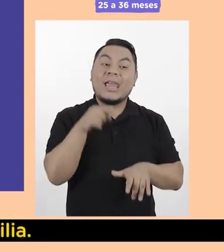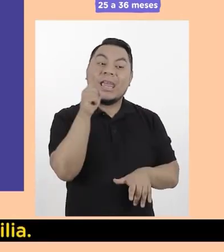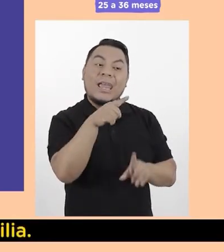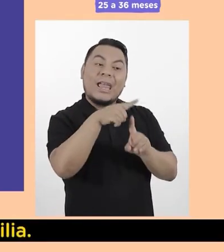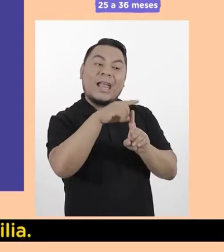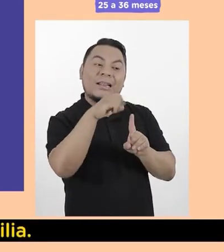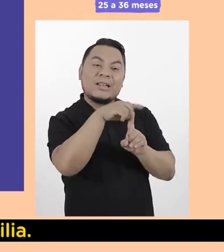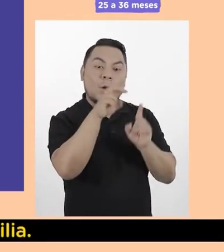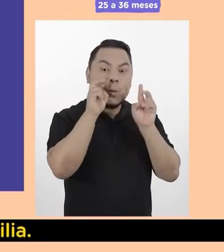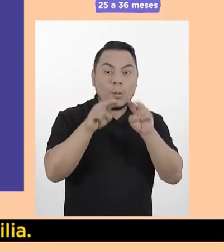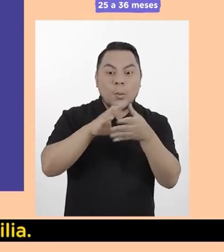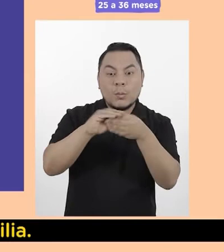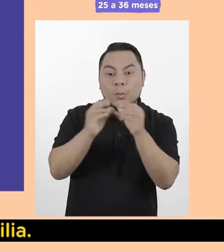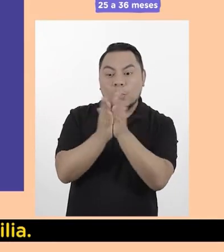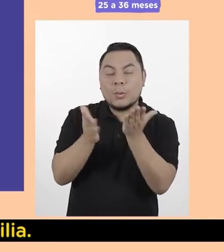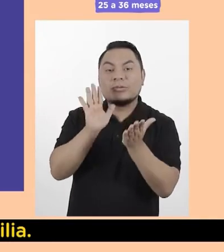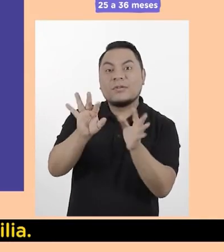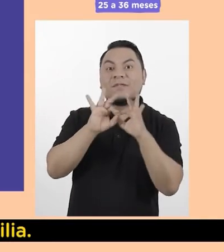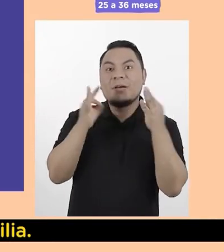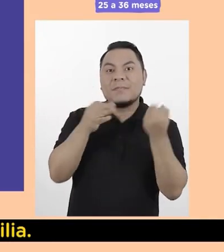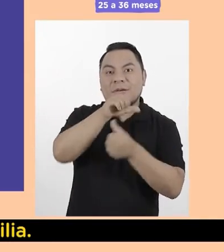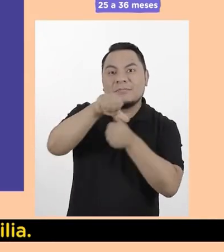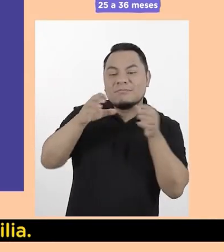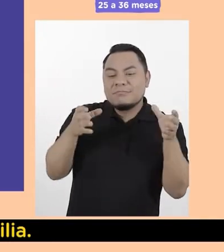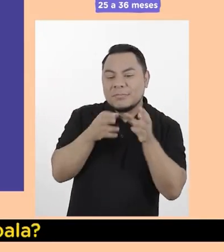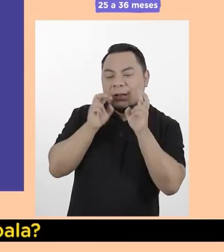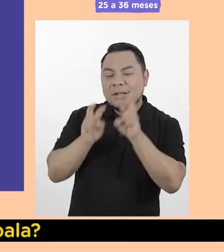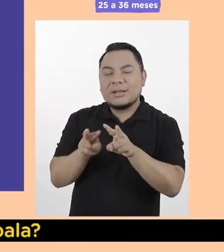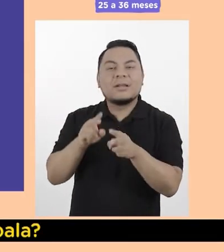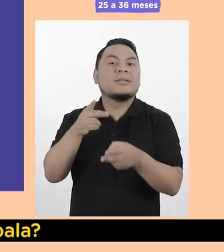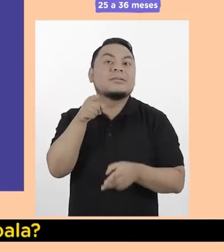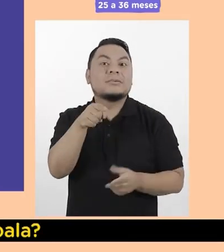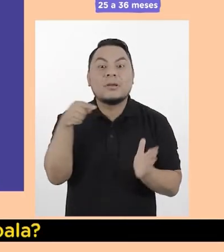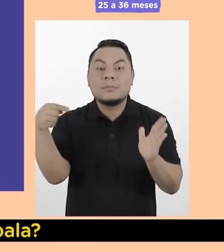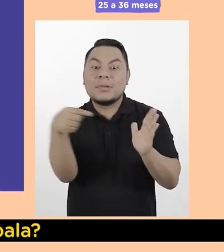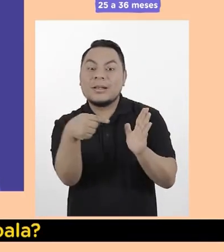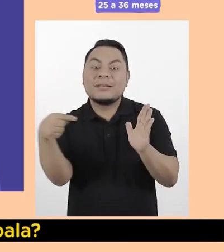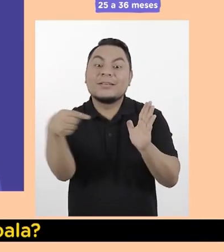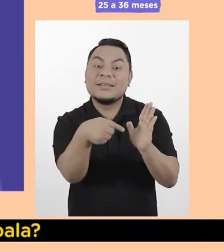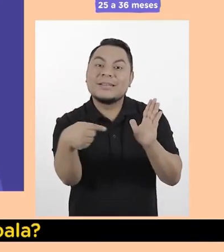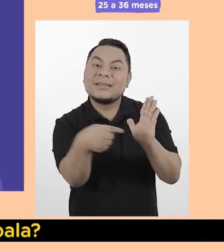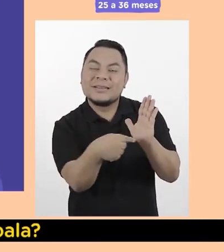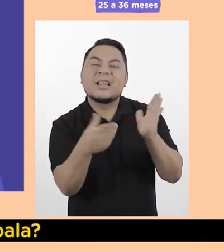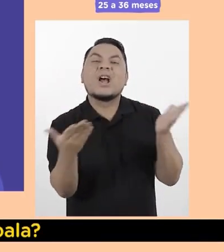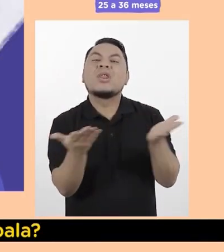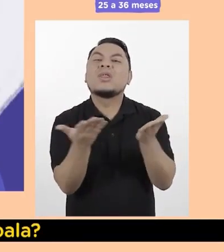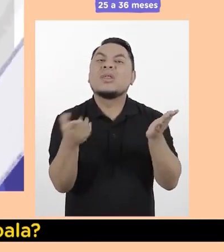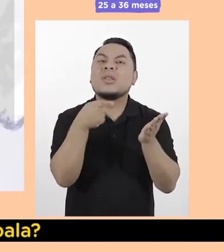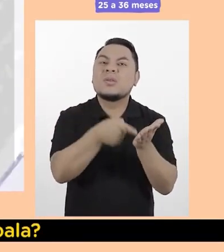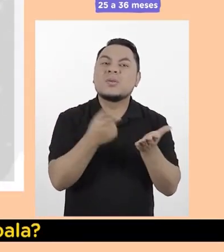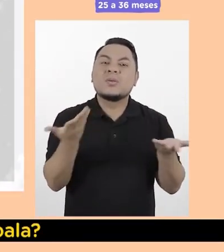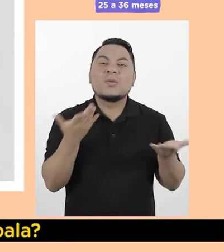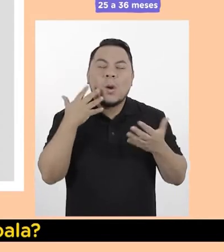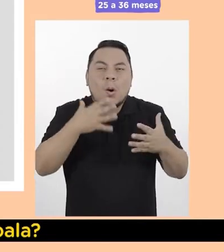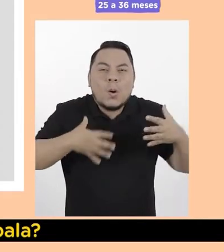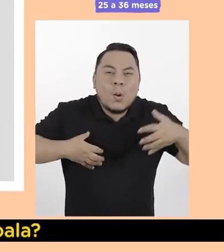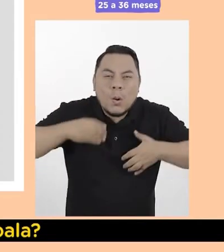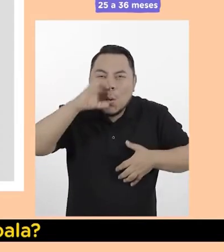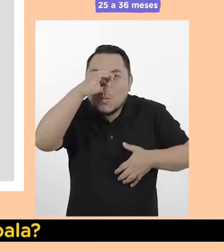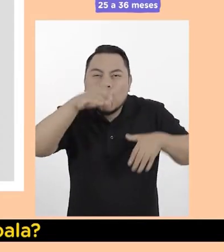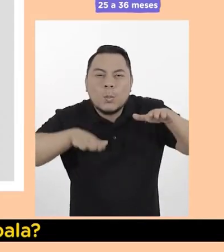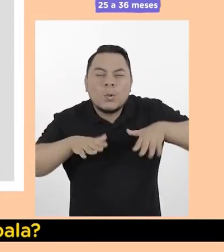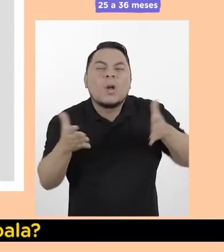Tito mira un cuento con su familia. Señala, señala, ¿dónde está el